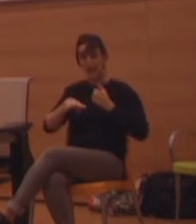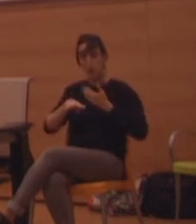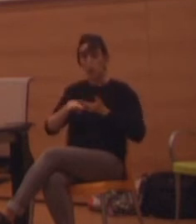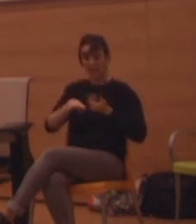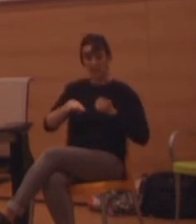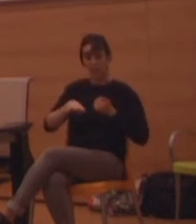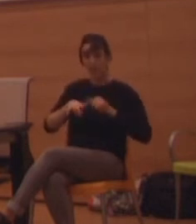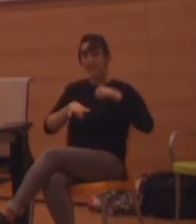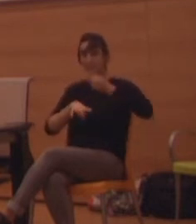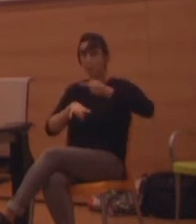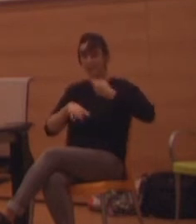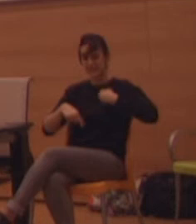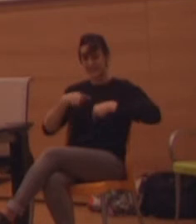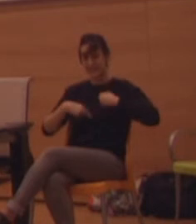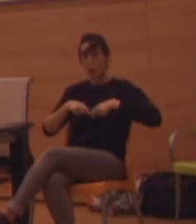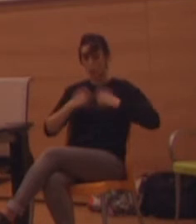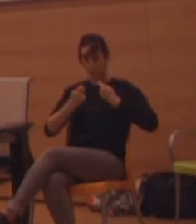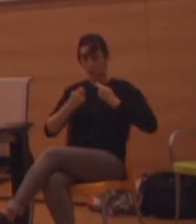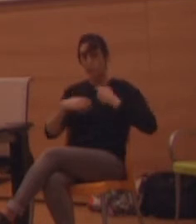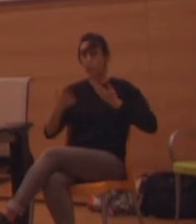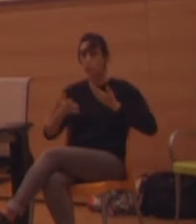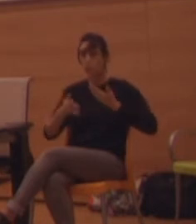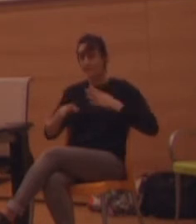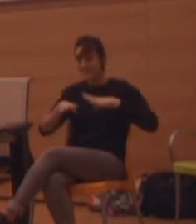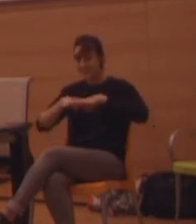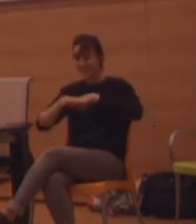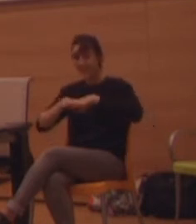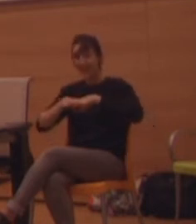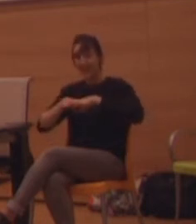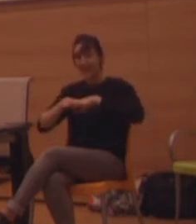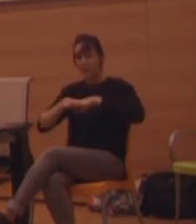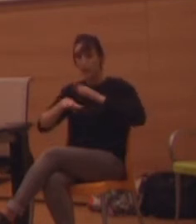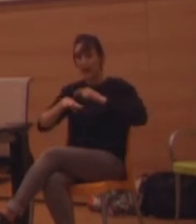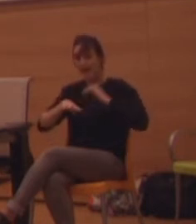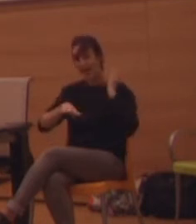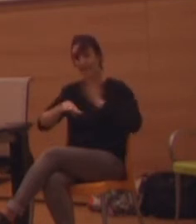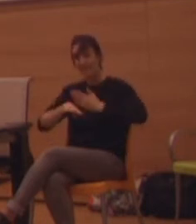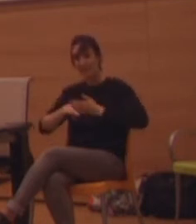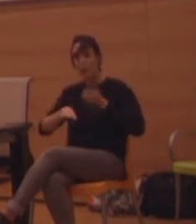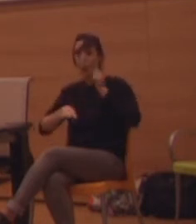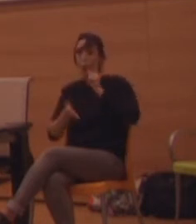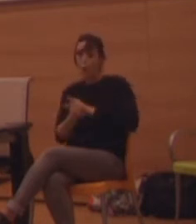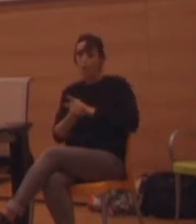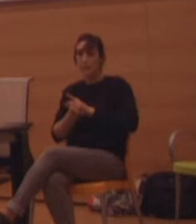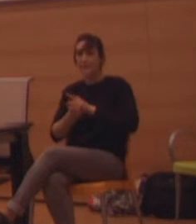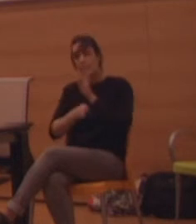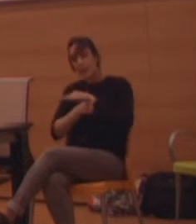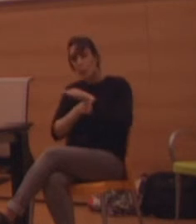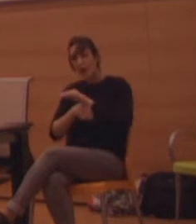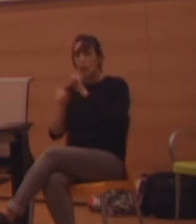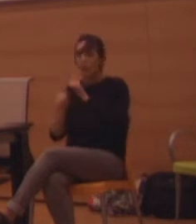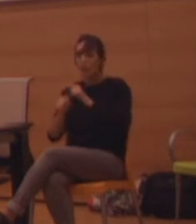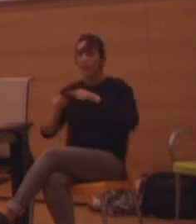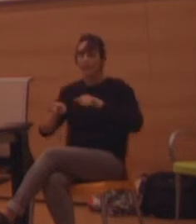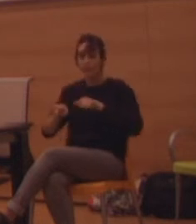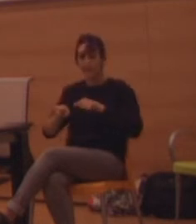sanguínea, se nos va a poder lesionar ese tejido, entonces después habrá que abordarlo de otra forma. Y hacer una limpieza de